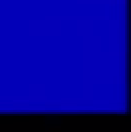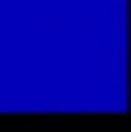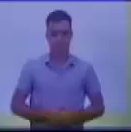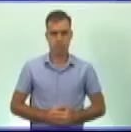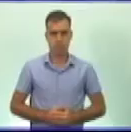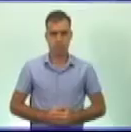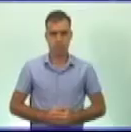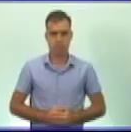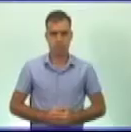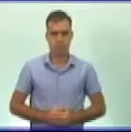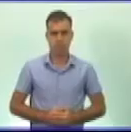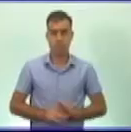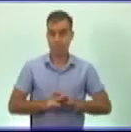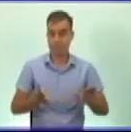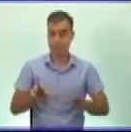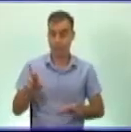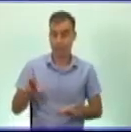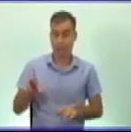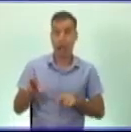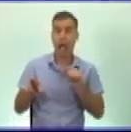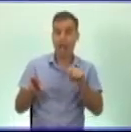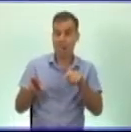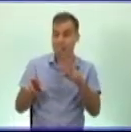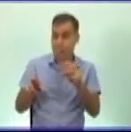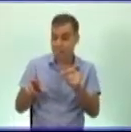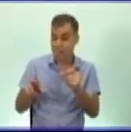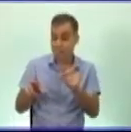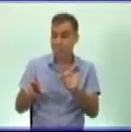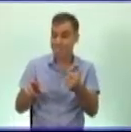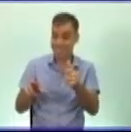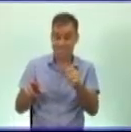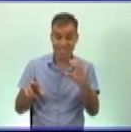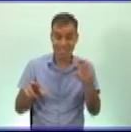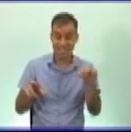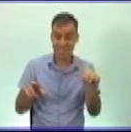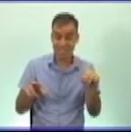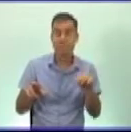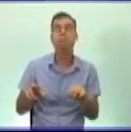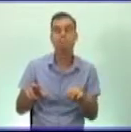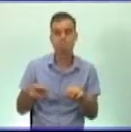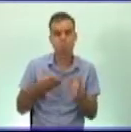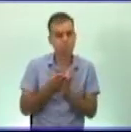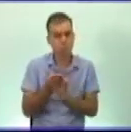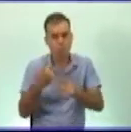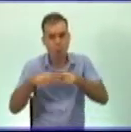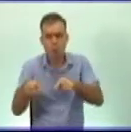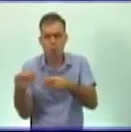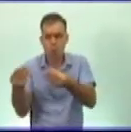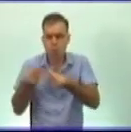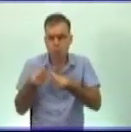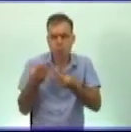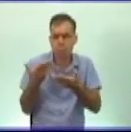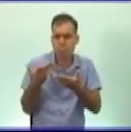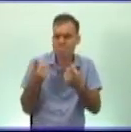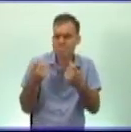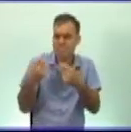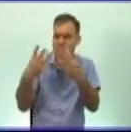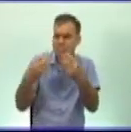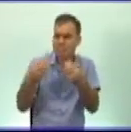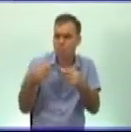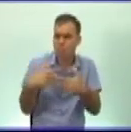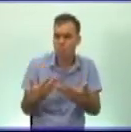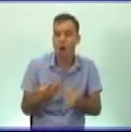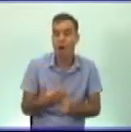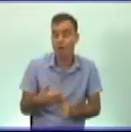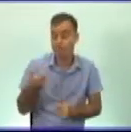Bien, como ya tenemos el radio, ¿verdad?, que es 10 centímetros, vamos a continuar para hallar lo que nos piden. Recuerden que área lateral va a